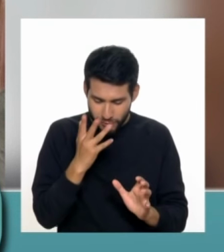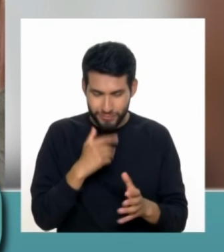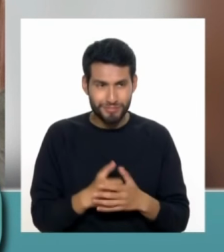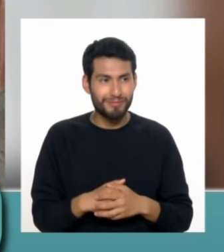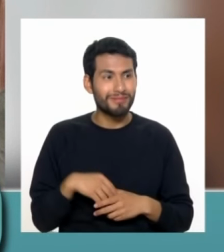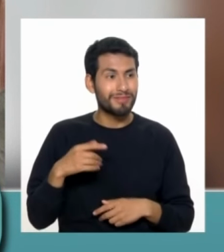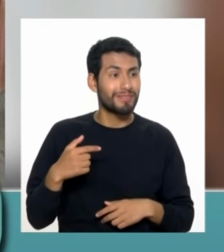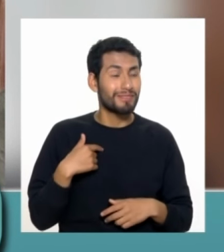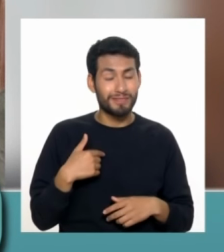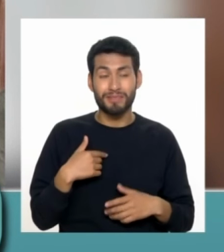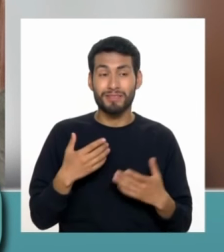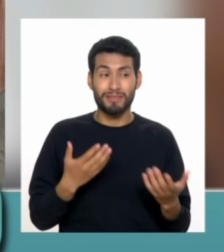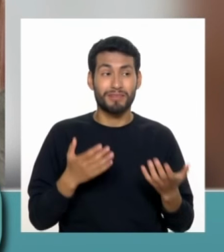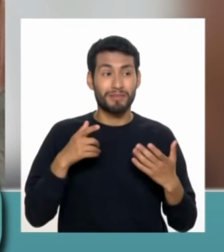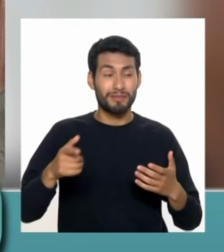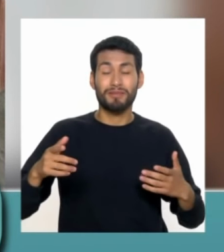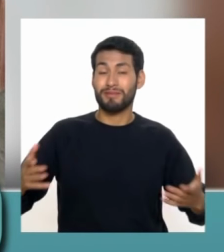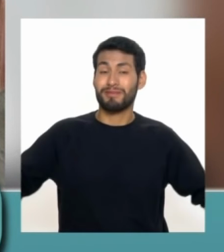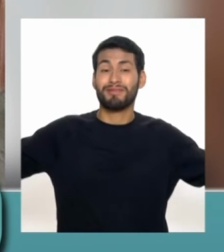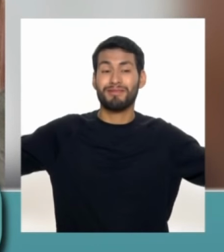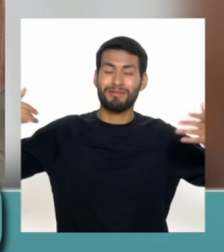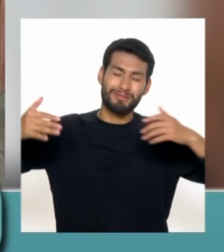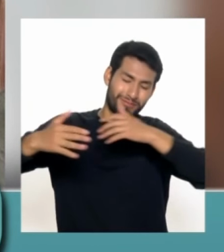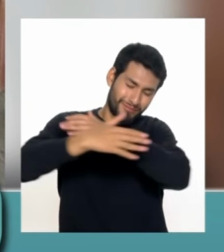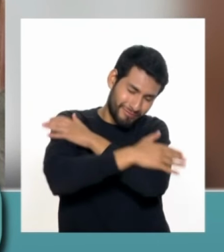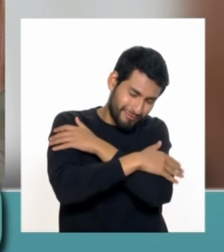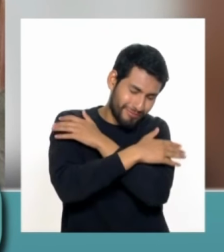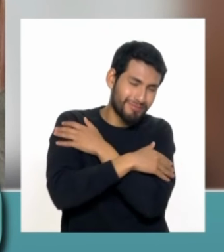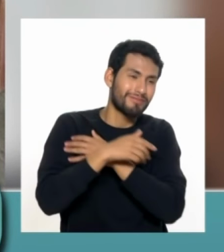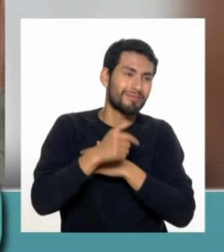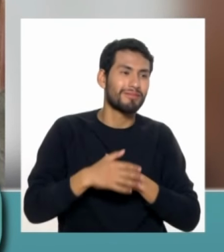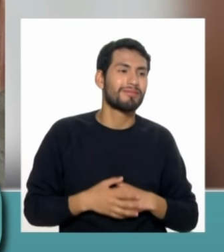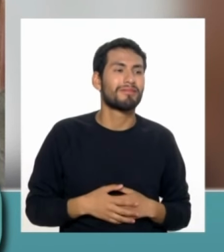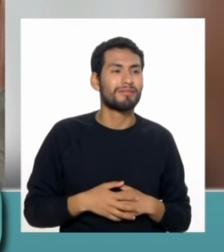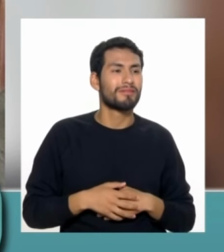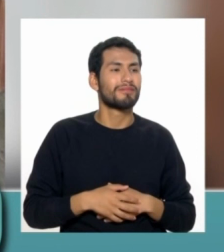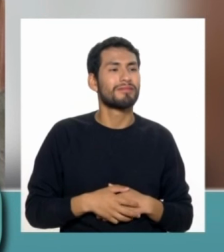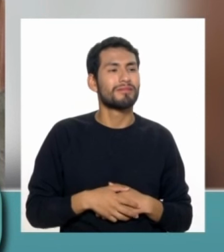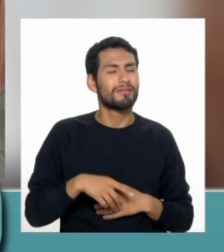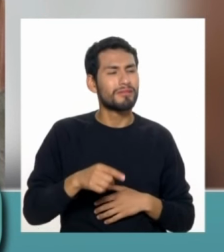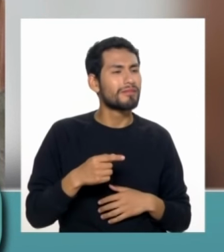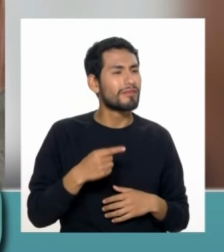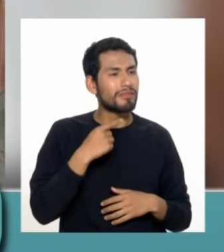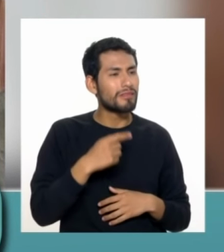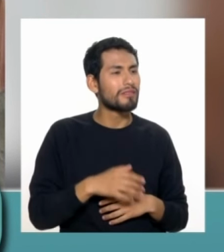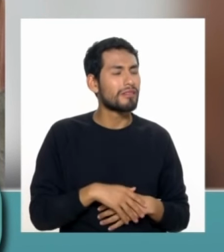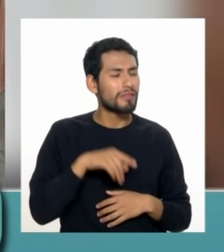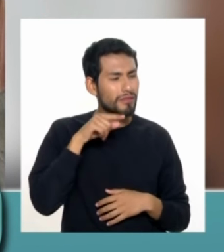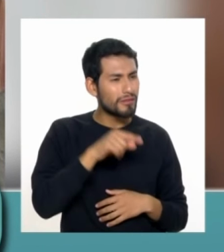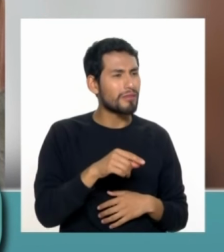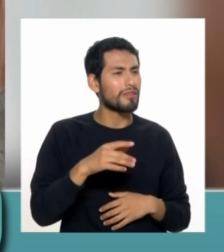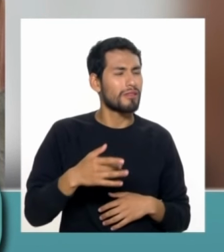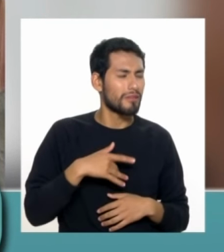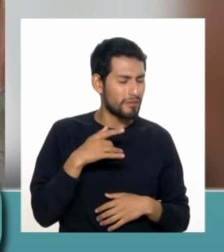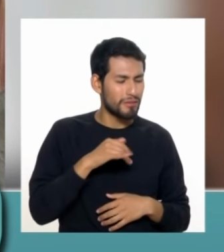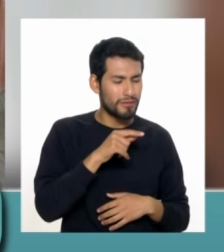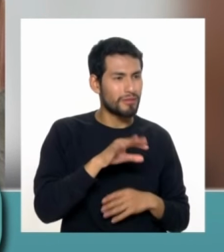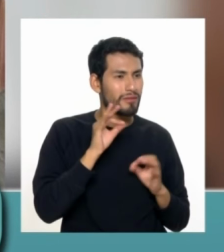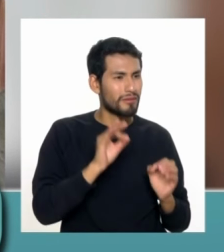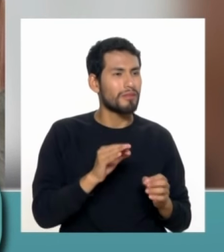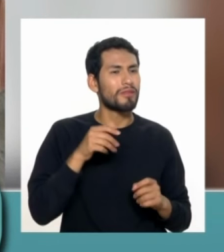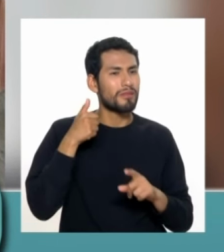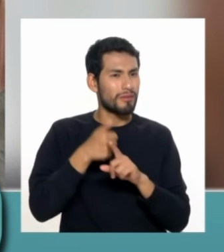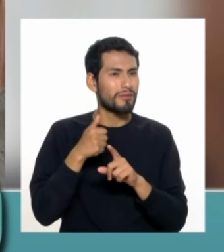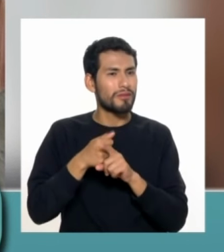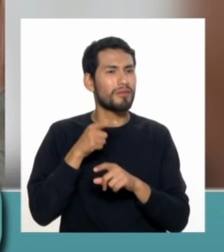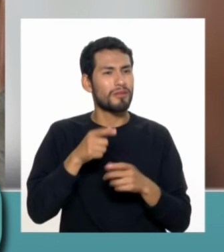en mi mesa almorzando, se levantó, me abrió los brazos y me abrazó y me dijo en inglés, digo, Rafael, ¿qué ha dicho? Que ha sentido lo mismo que él sintió cuando hizo su